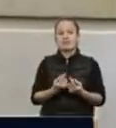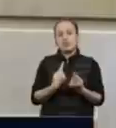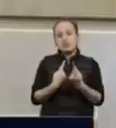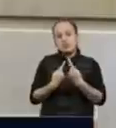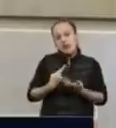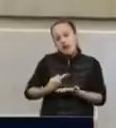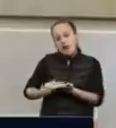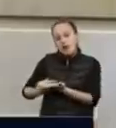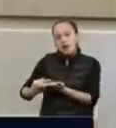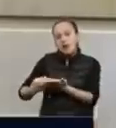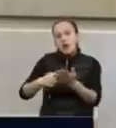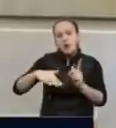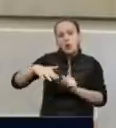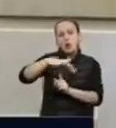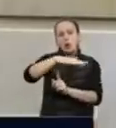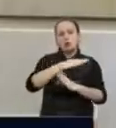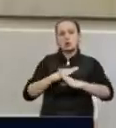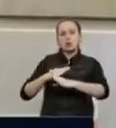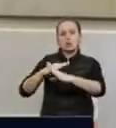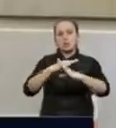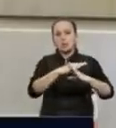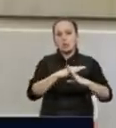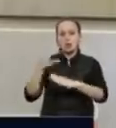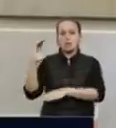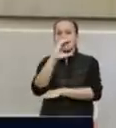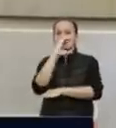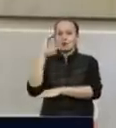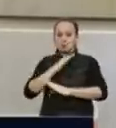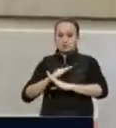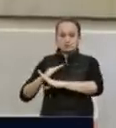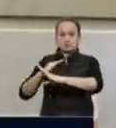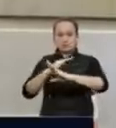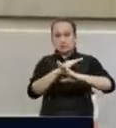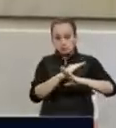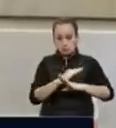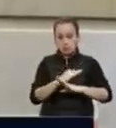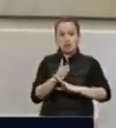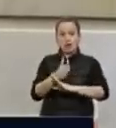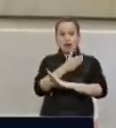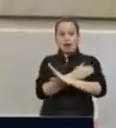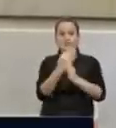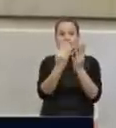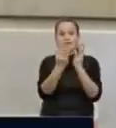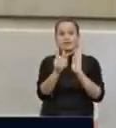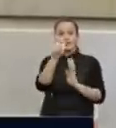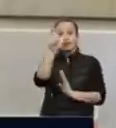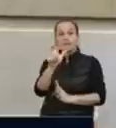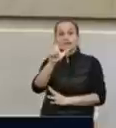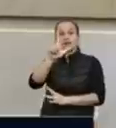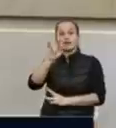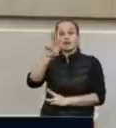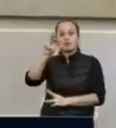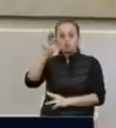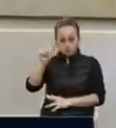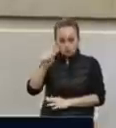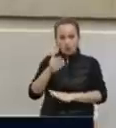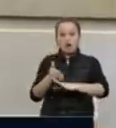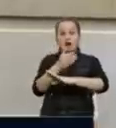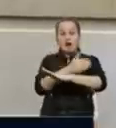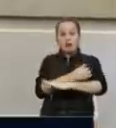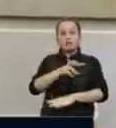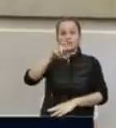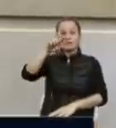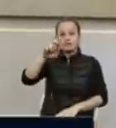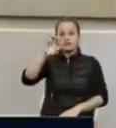en torno a los problemas de seguridad del país, como lo decía también el senador Luna, como lo dijo el senador